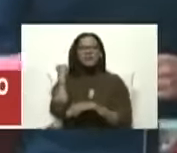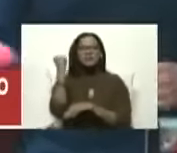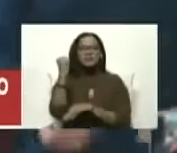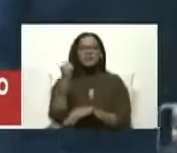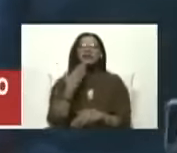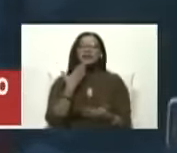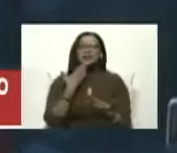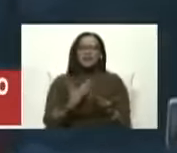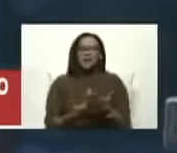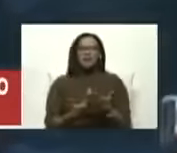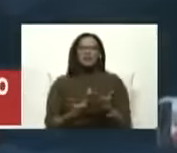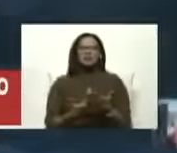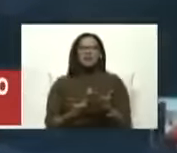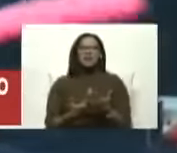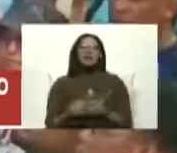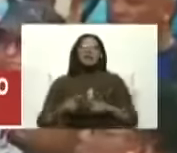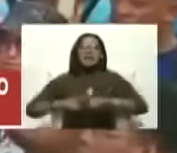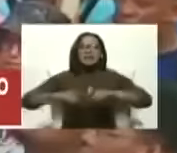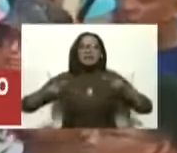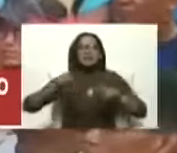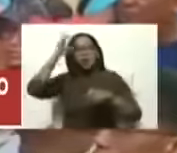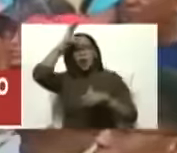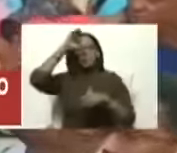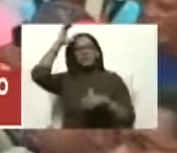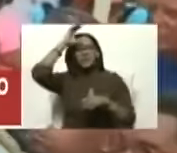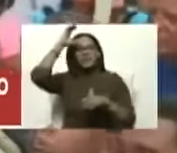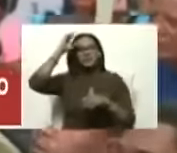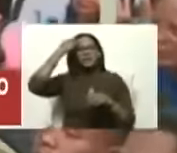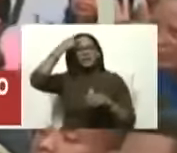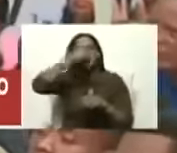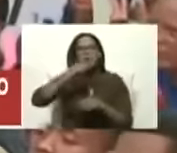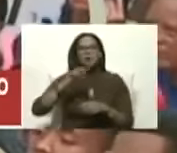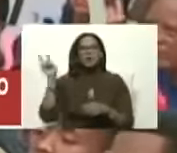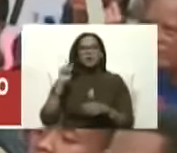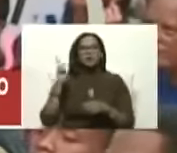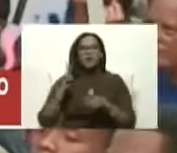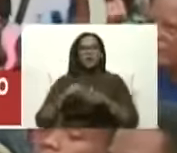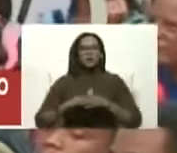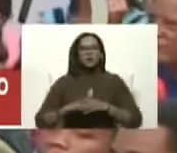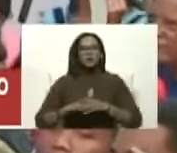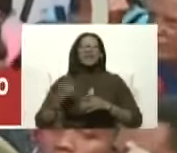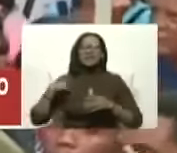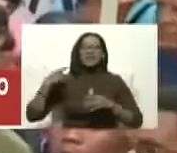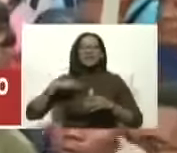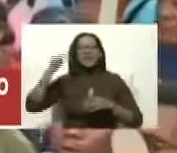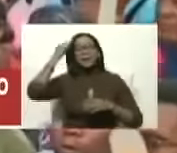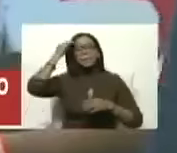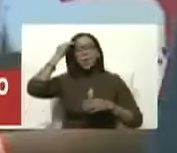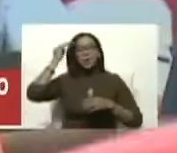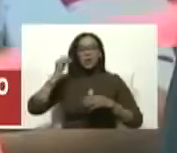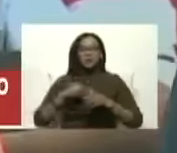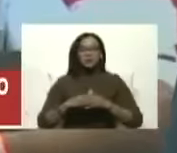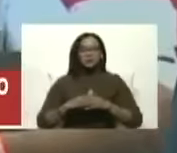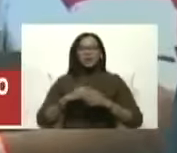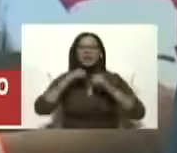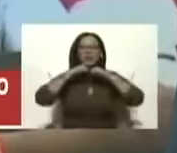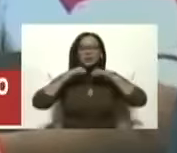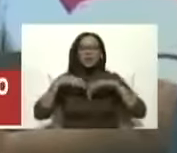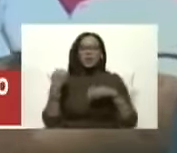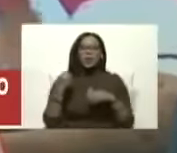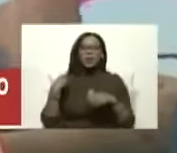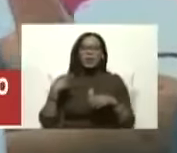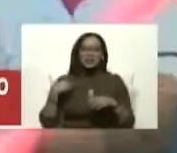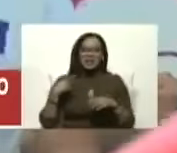gracias a la gigantesca conciencia del pueblo venezolano, que tiene memoria histórica como la